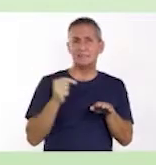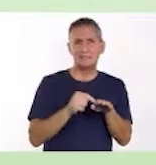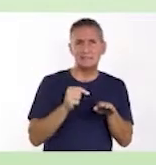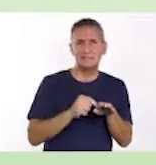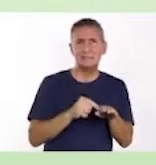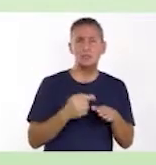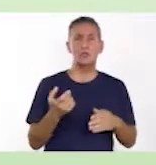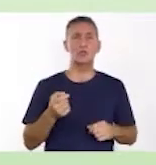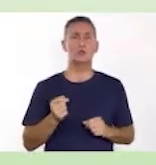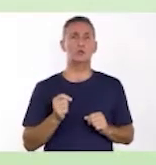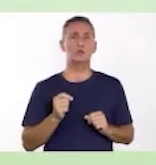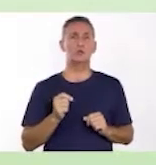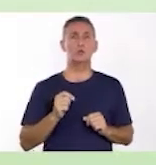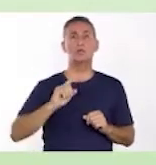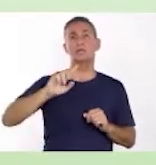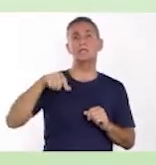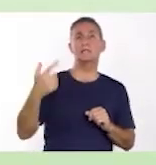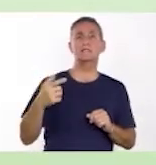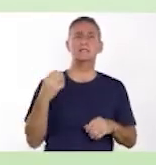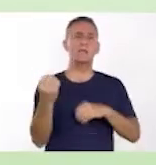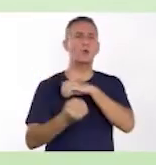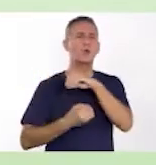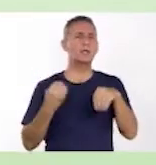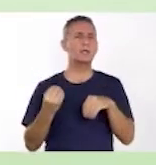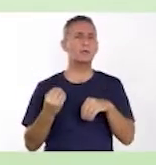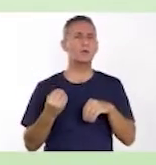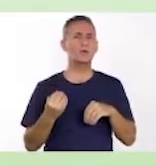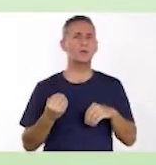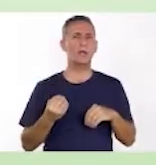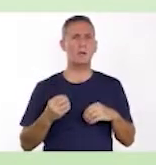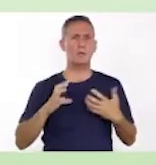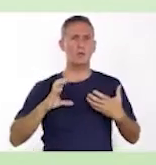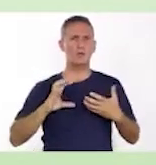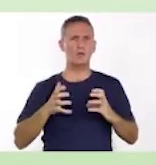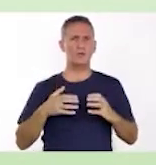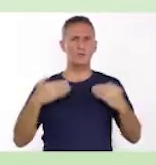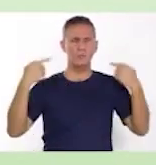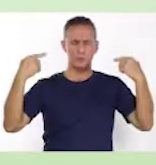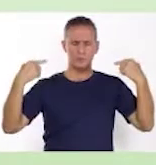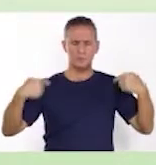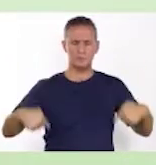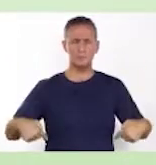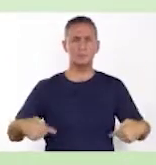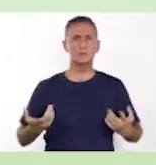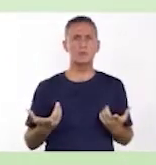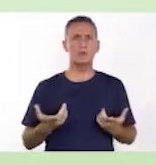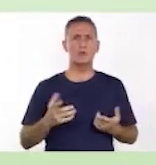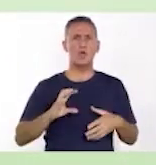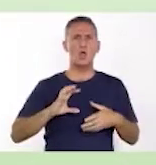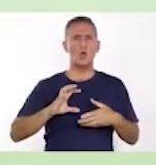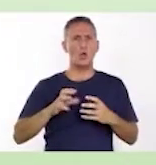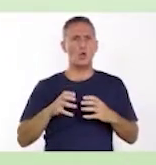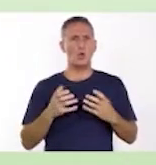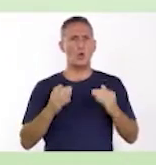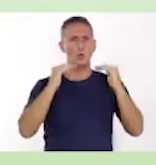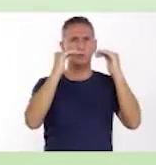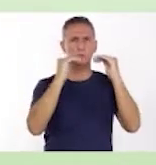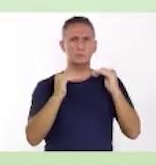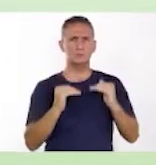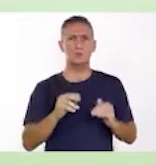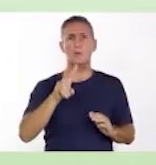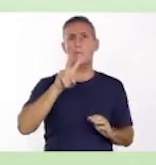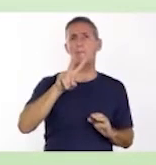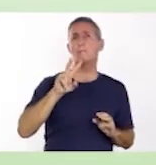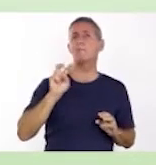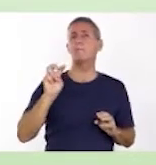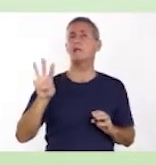consecuencias y su posterior cambio de actitud. Bien, ¿cuál es la estructura? 24